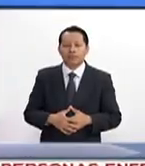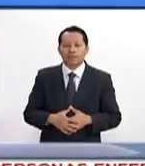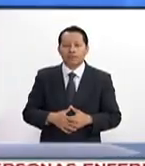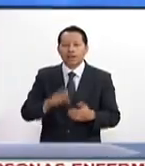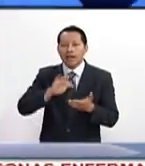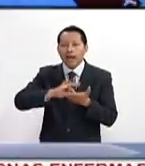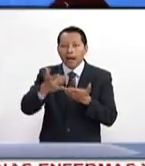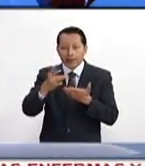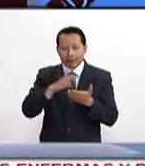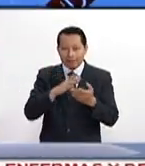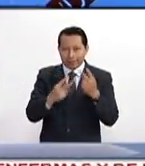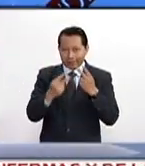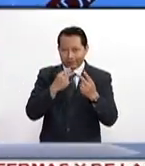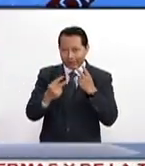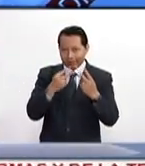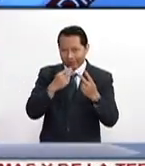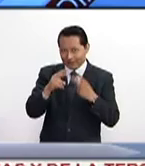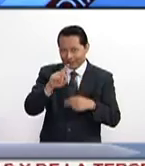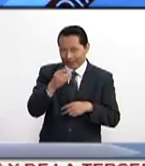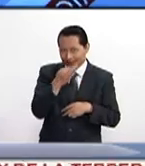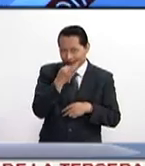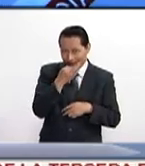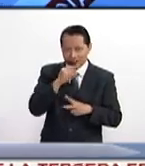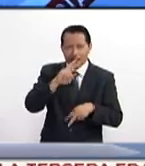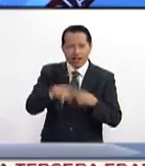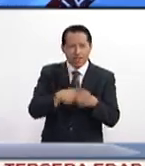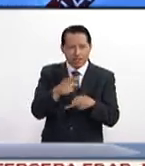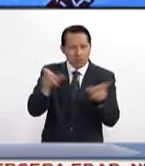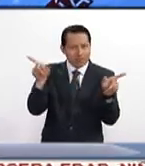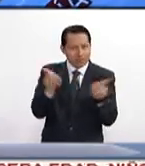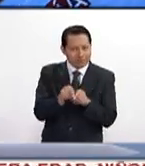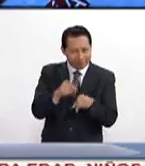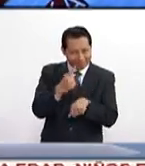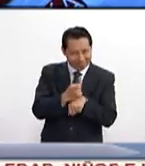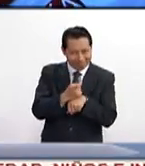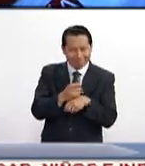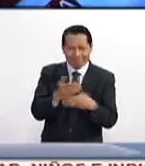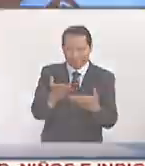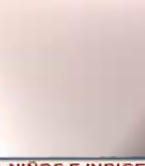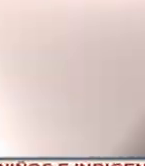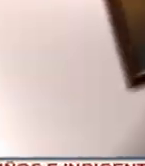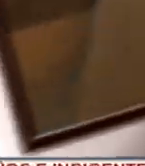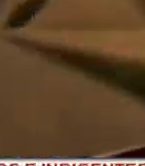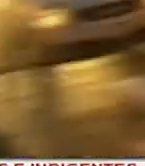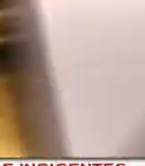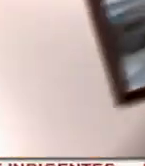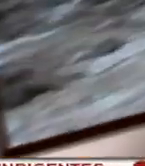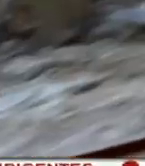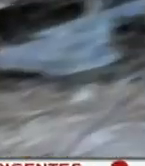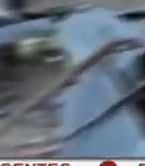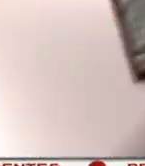Gracias a quienes nos acompañaron en esta primera media hora. Vamos ahora a nuestro primer resumen.